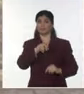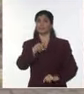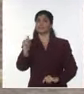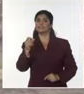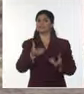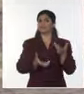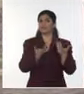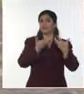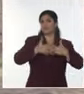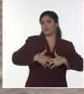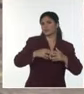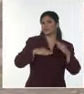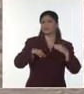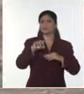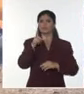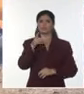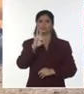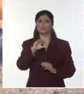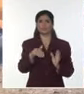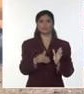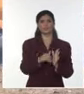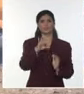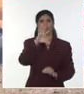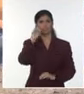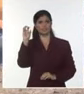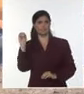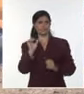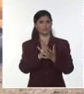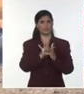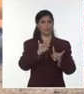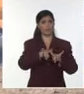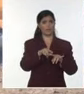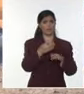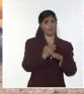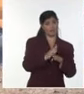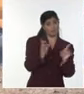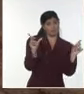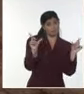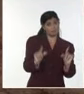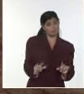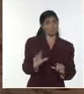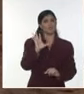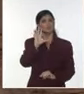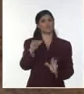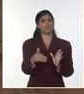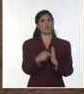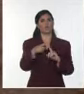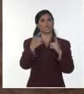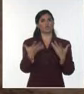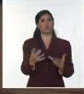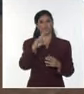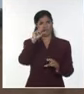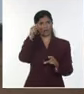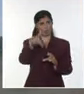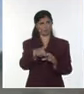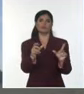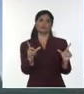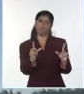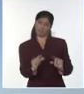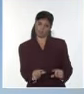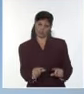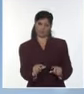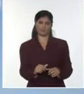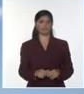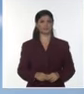más de 18.500 megawatts, ahorrando unas 5.000 toneladas de combustible y miles que de dióxido de